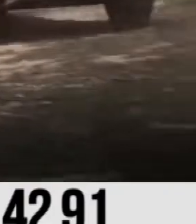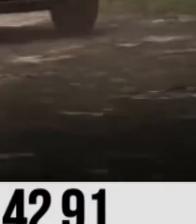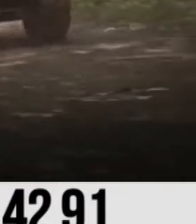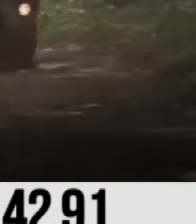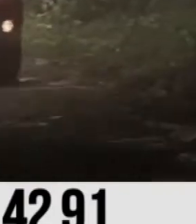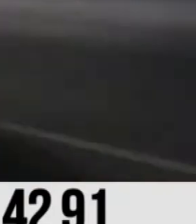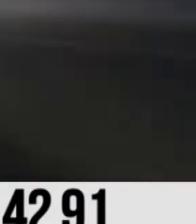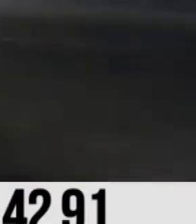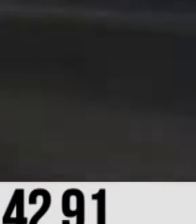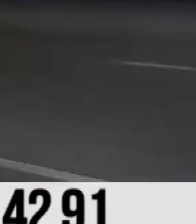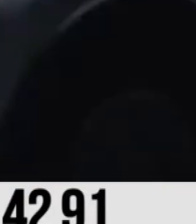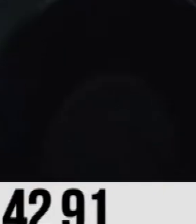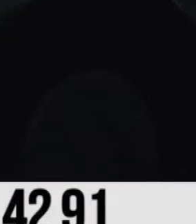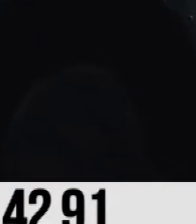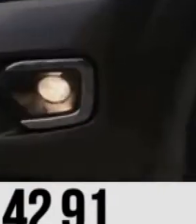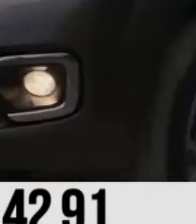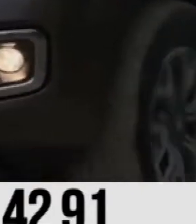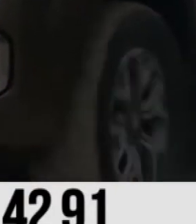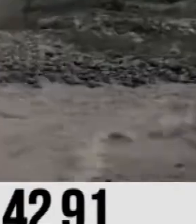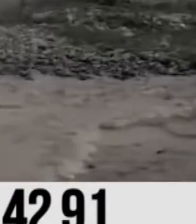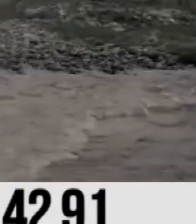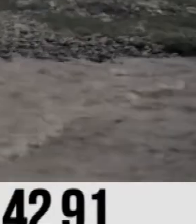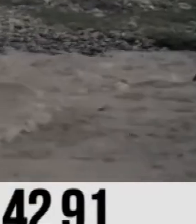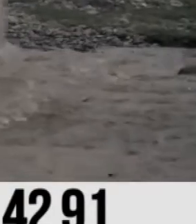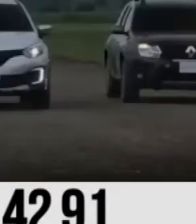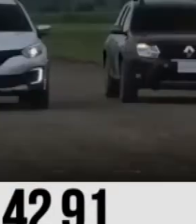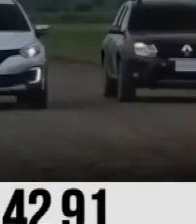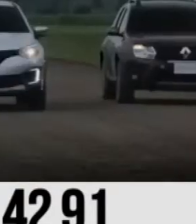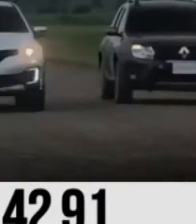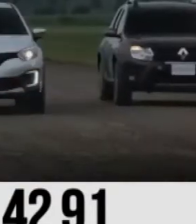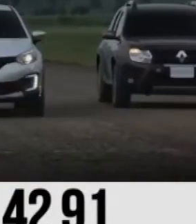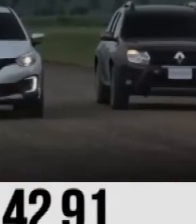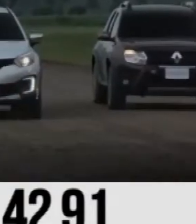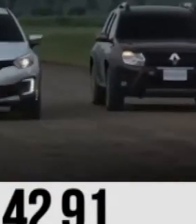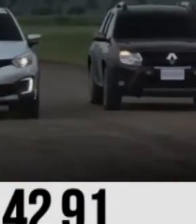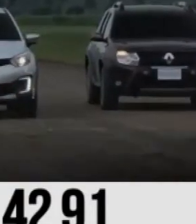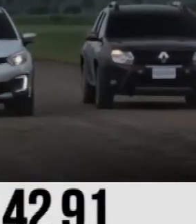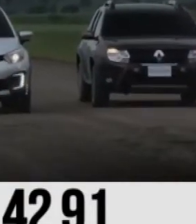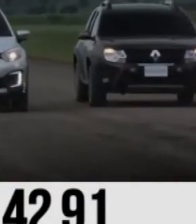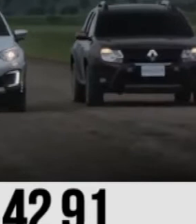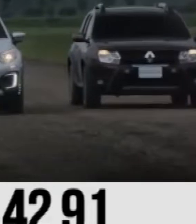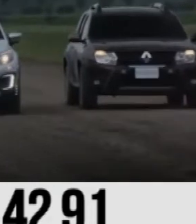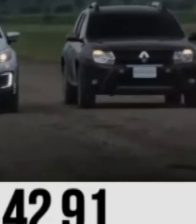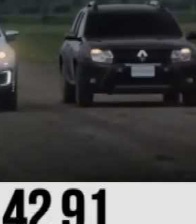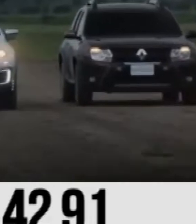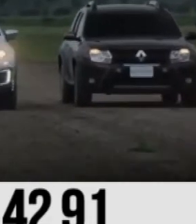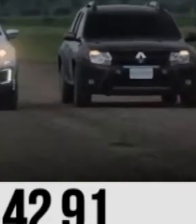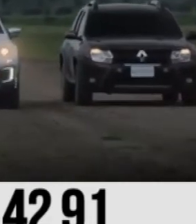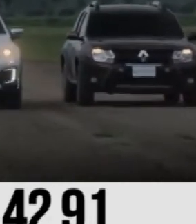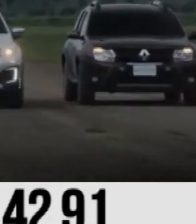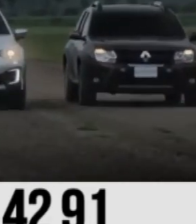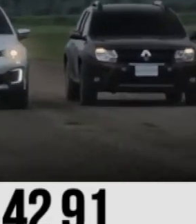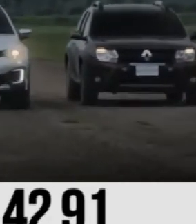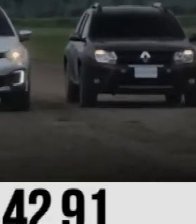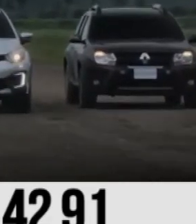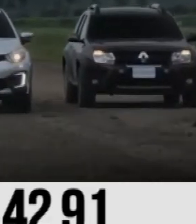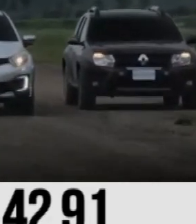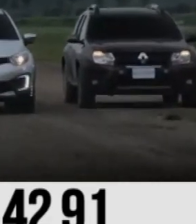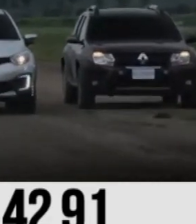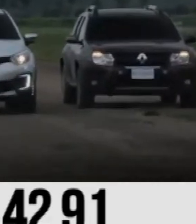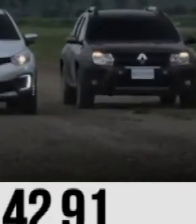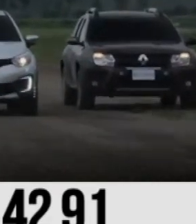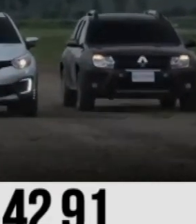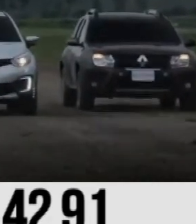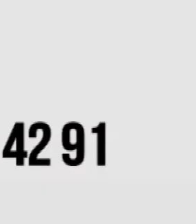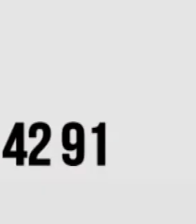es aventura, es estilo, es ayuda. Somos líderes en camionetas por el camino recorrido. Tu camioneta Renault con la mejor cuota inicial y